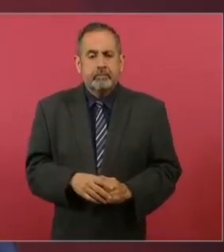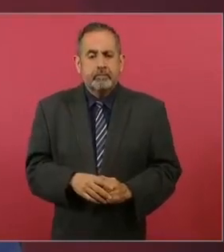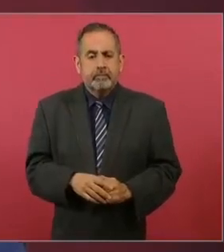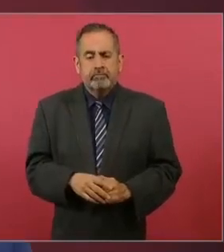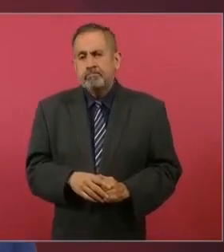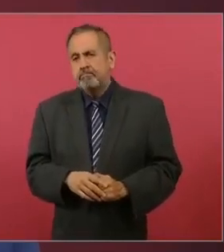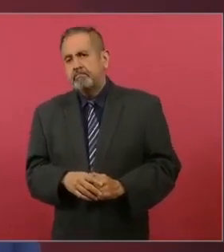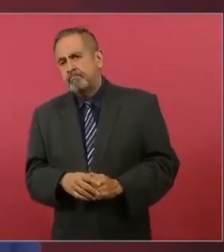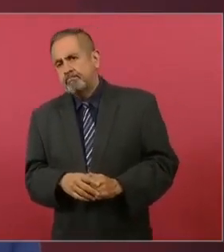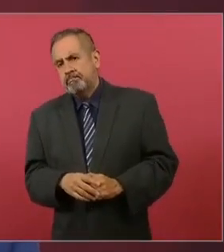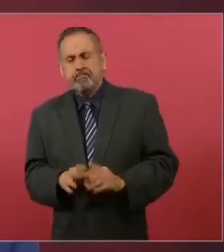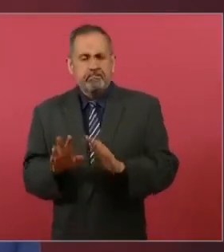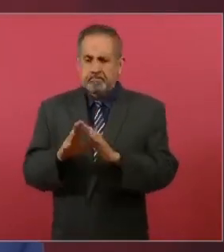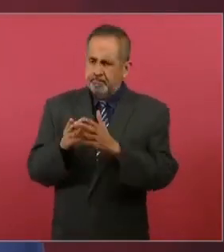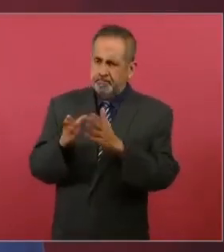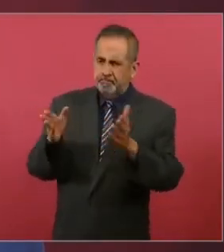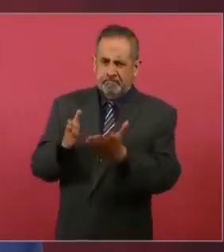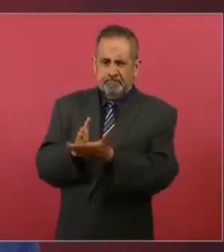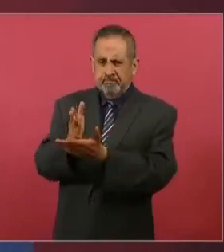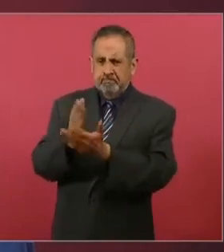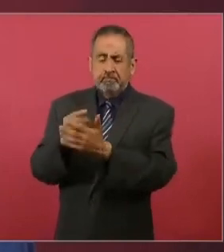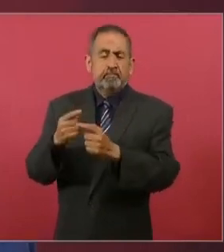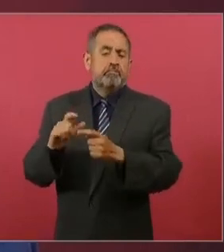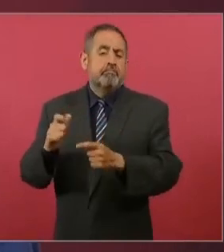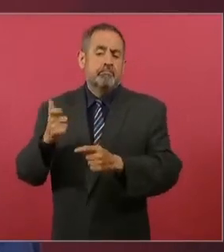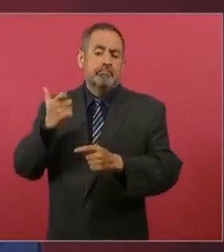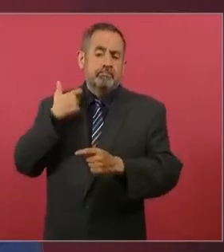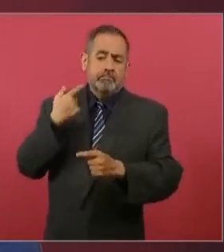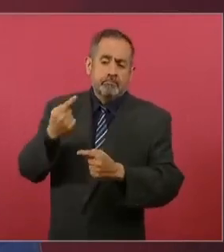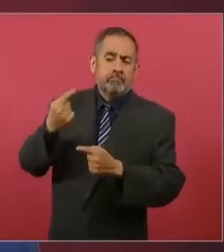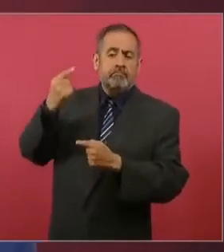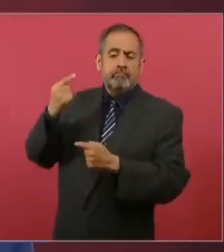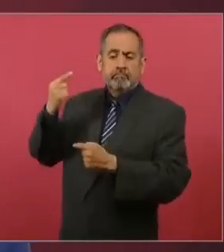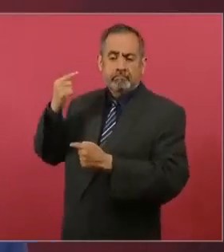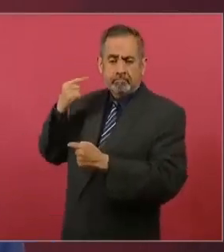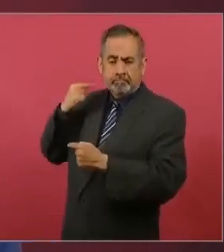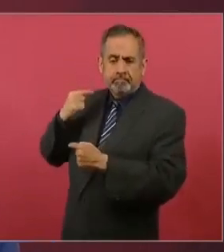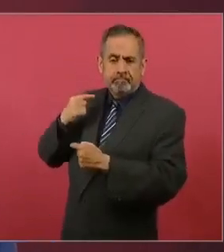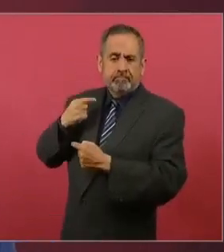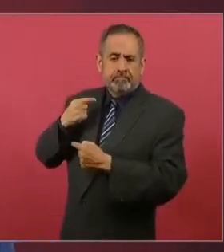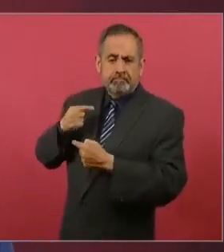abierto el camino por muchos que nos antecedieron,